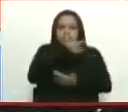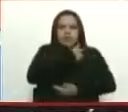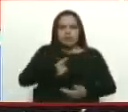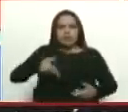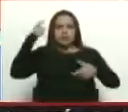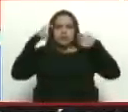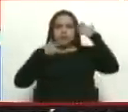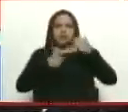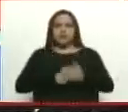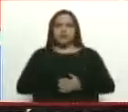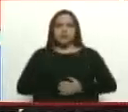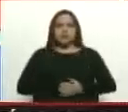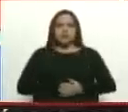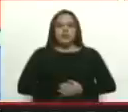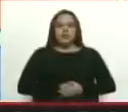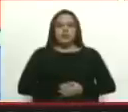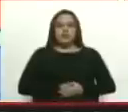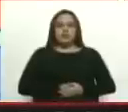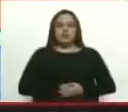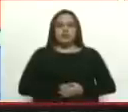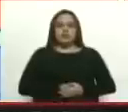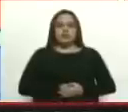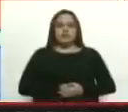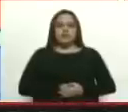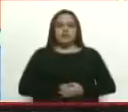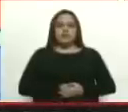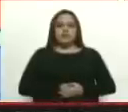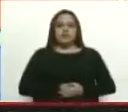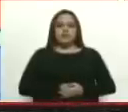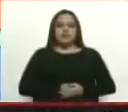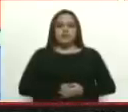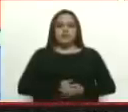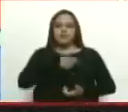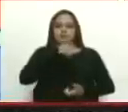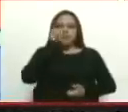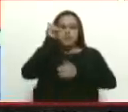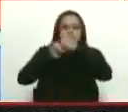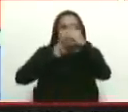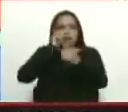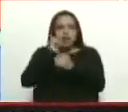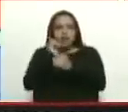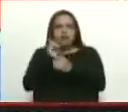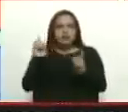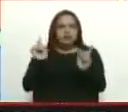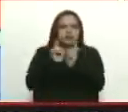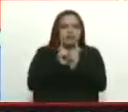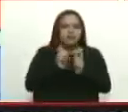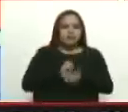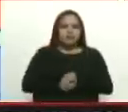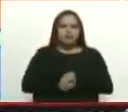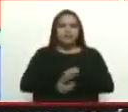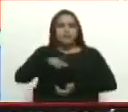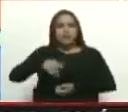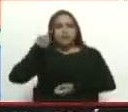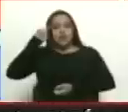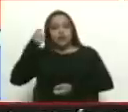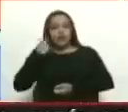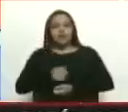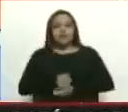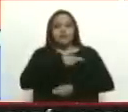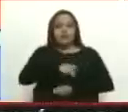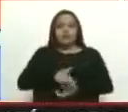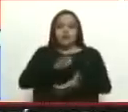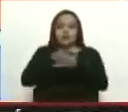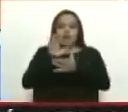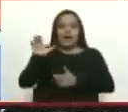Quisiera que pudiéramos ver un video pequeño que hizo aquí la gobernación del estado de La Guaira para recordar a nuestro Jorge